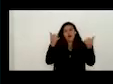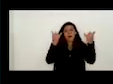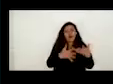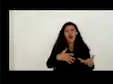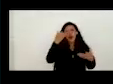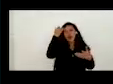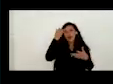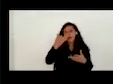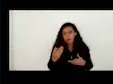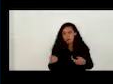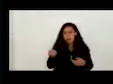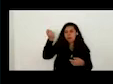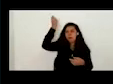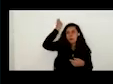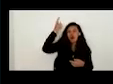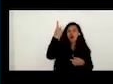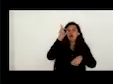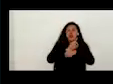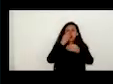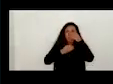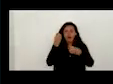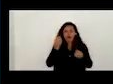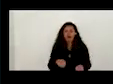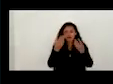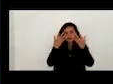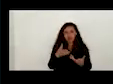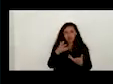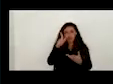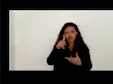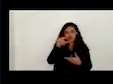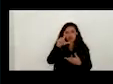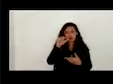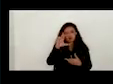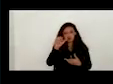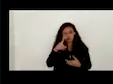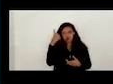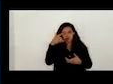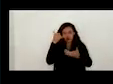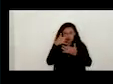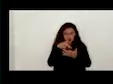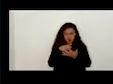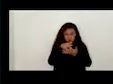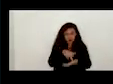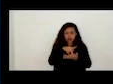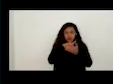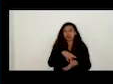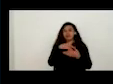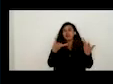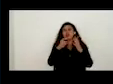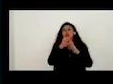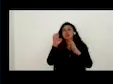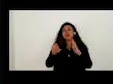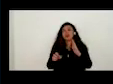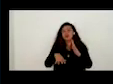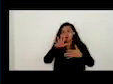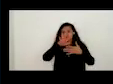longitud, las kilocalorías al día, las kilocalorías por kilogramo de peso al día. Y, por ejemplo, en esta